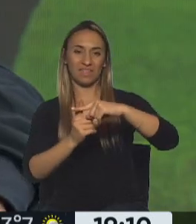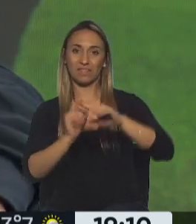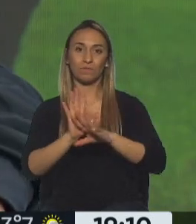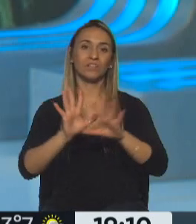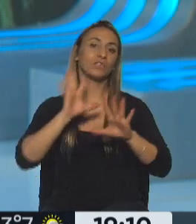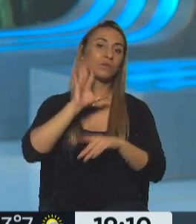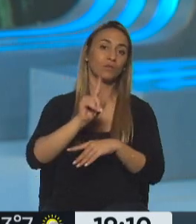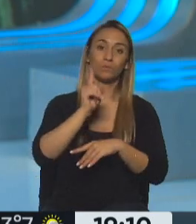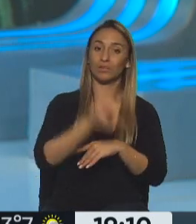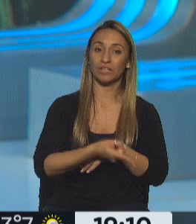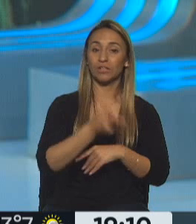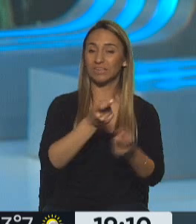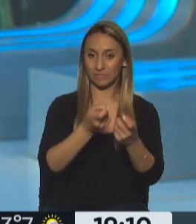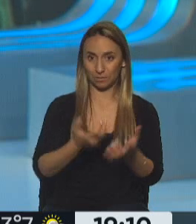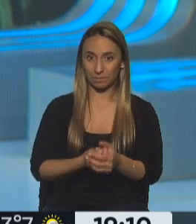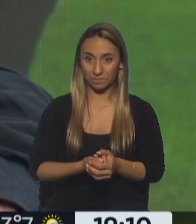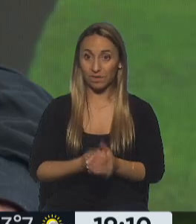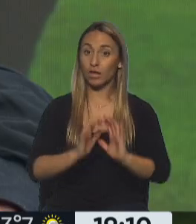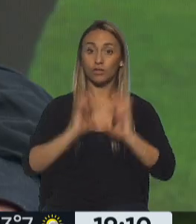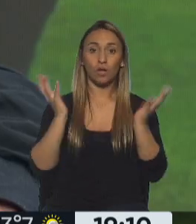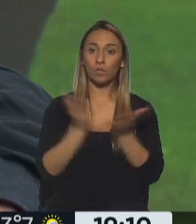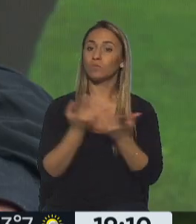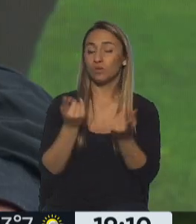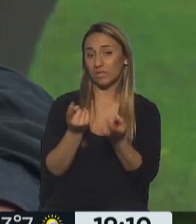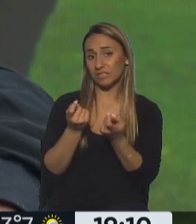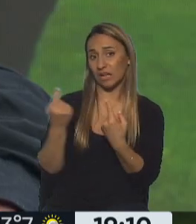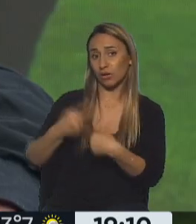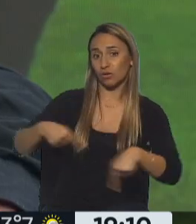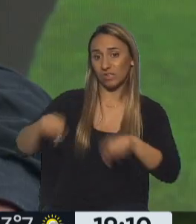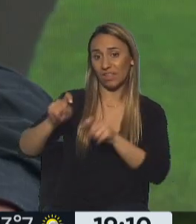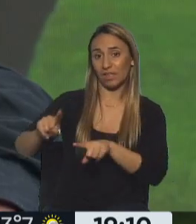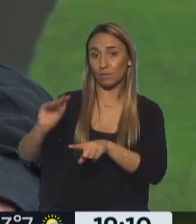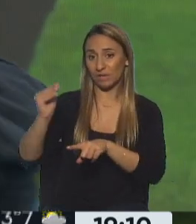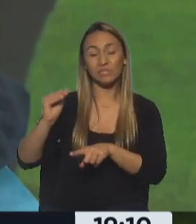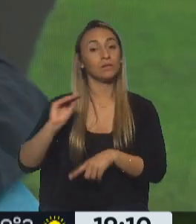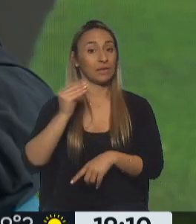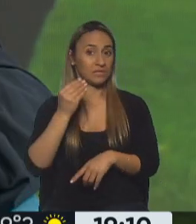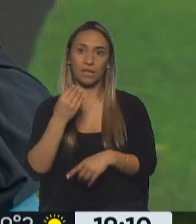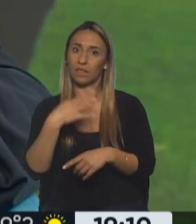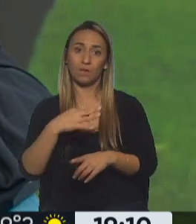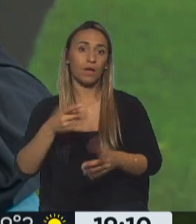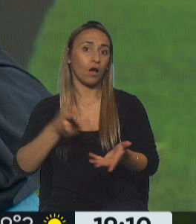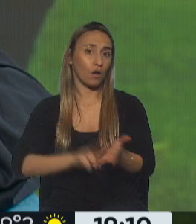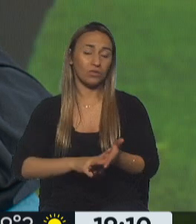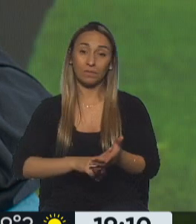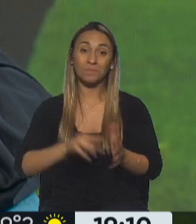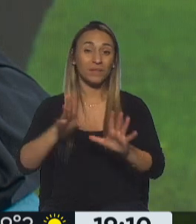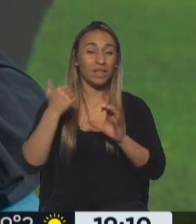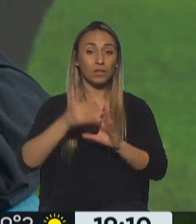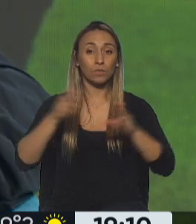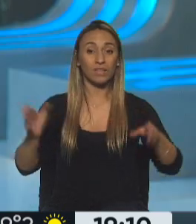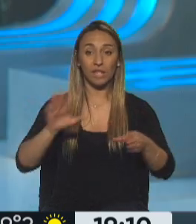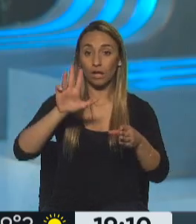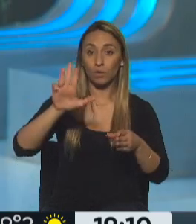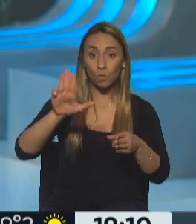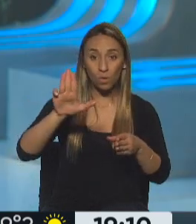mundo necesita recursos de Brasil. Sin lugar a duda, y Brasil necesita posicionarse en el mundo. Recordemos que con Lula Brasil fue la